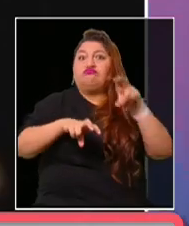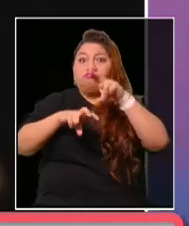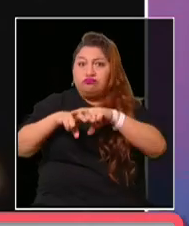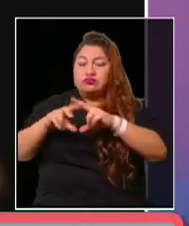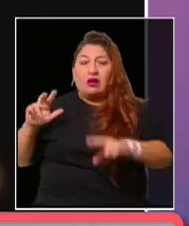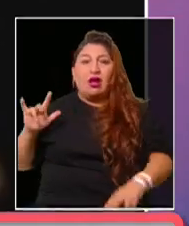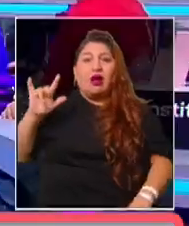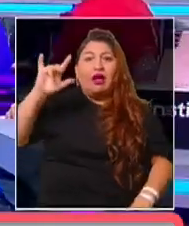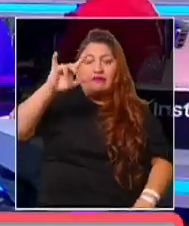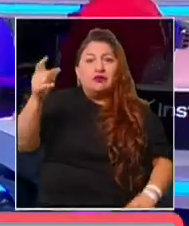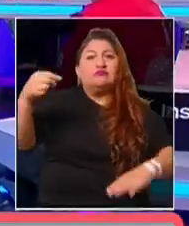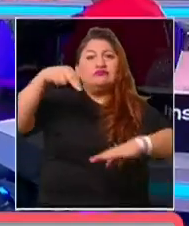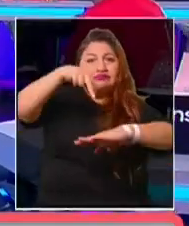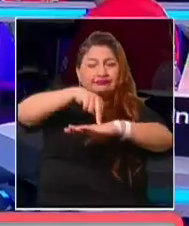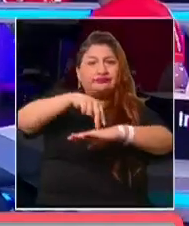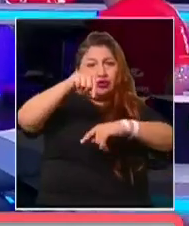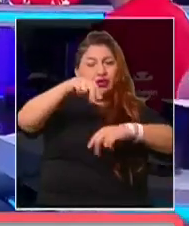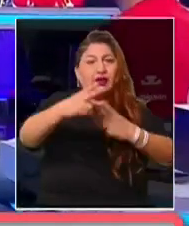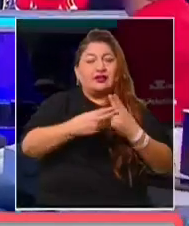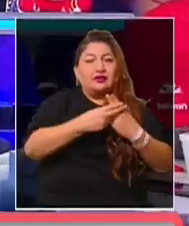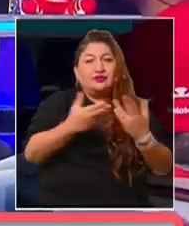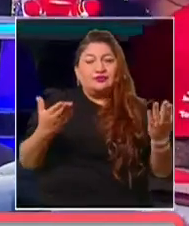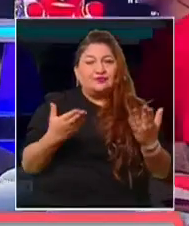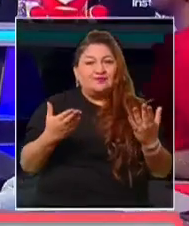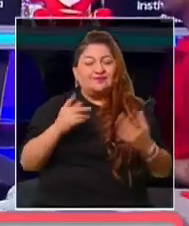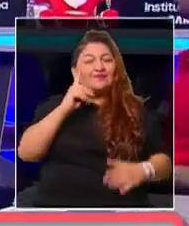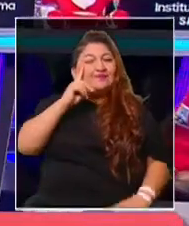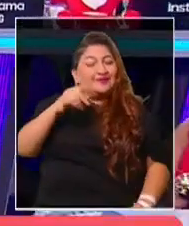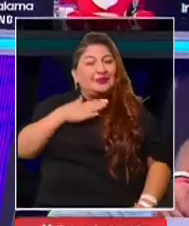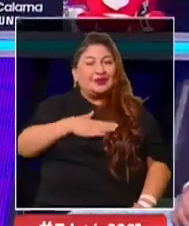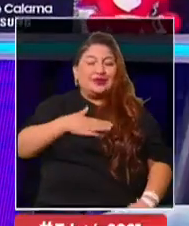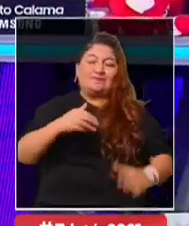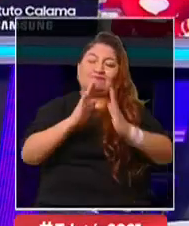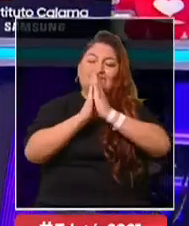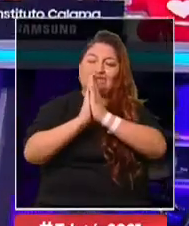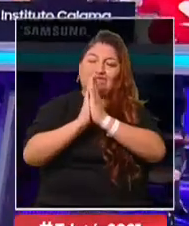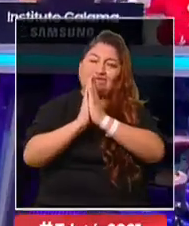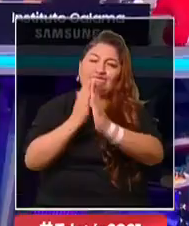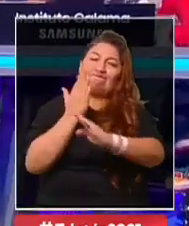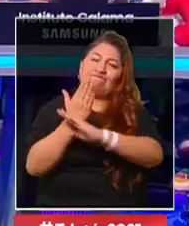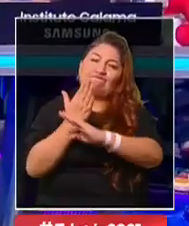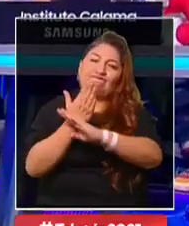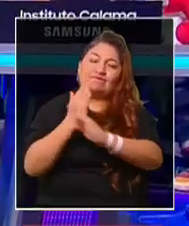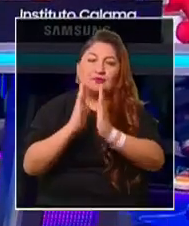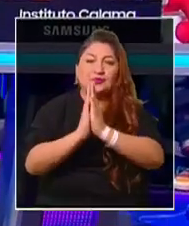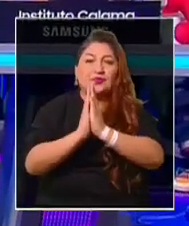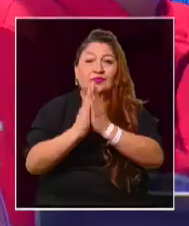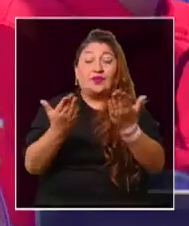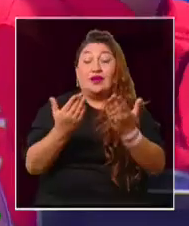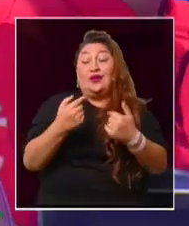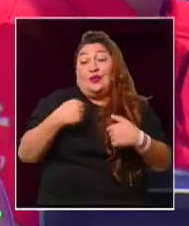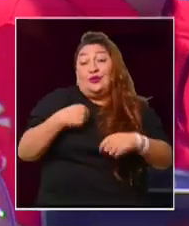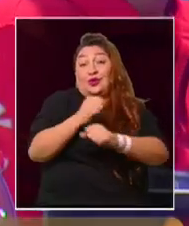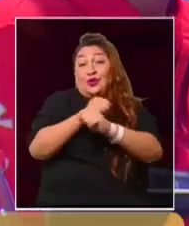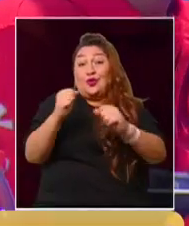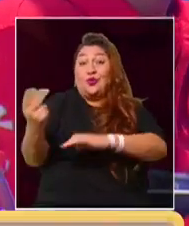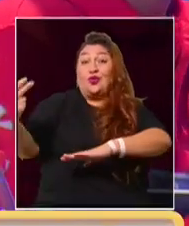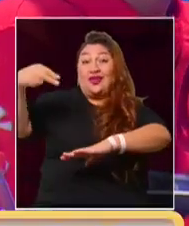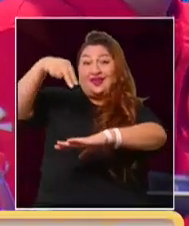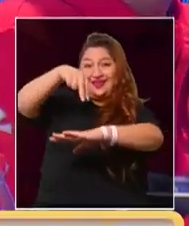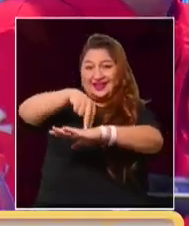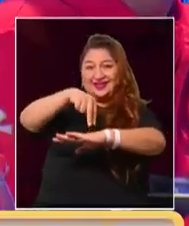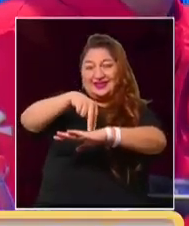hoy a la Teletón. Pero te quiero pedir un favor, porque como yo no pude llegar y yo he